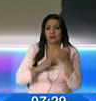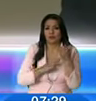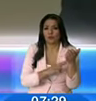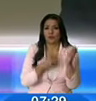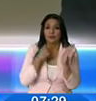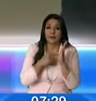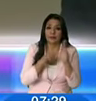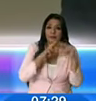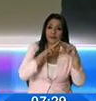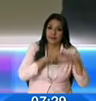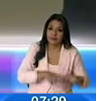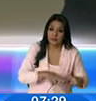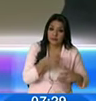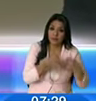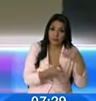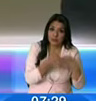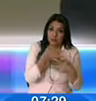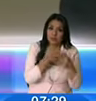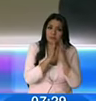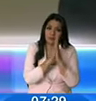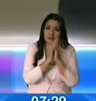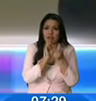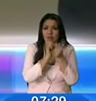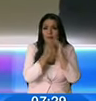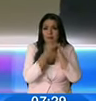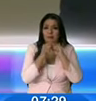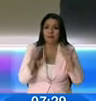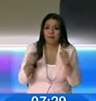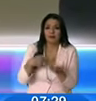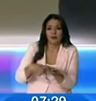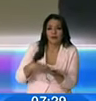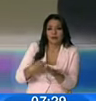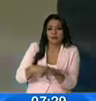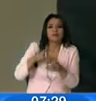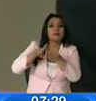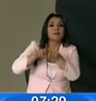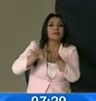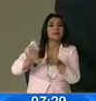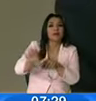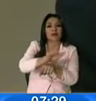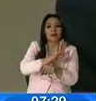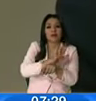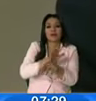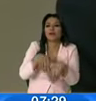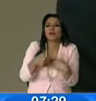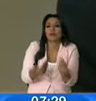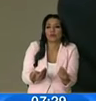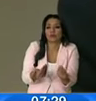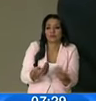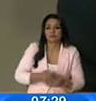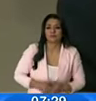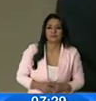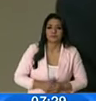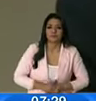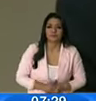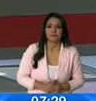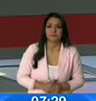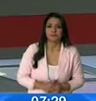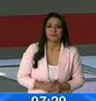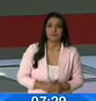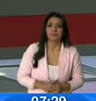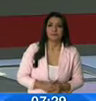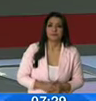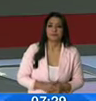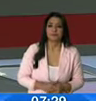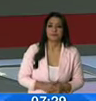recurso de revisión al que podríamos apelar, pero eso es cuestión de analizarlo, depende cómo se dé el pronunciamiento de esta corte.